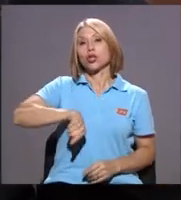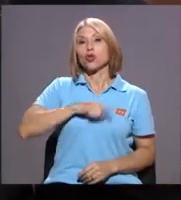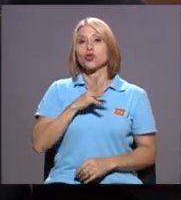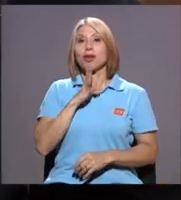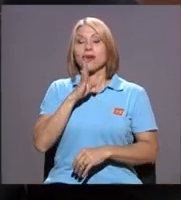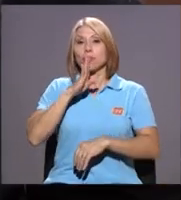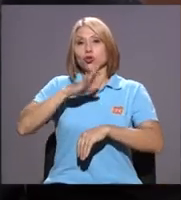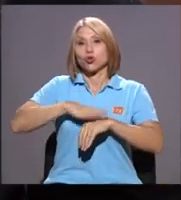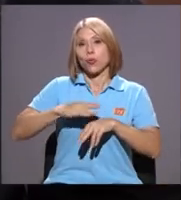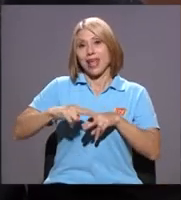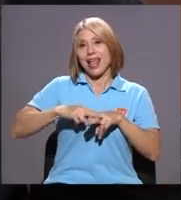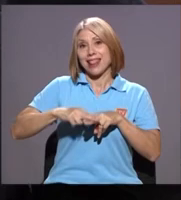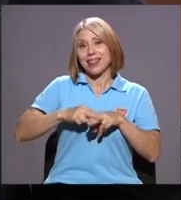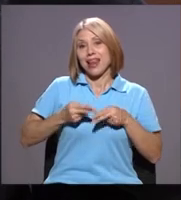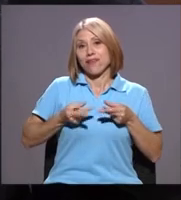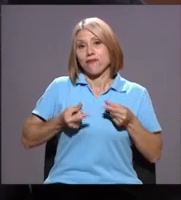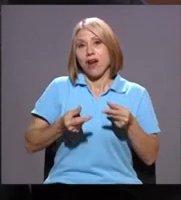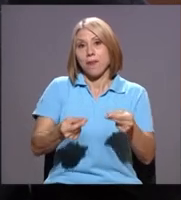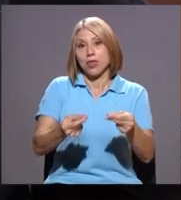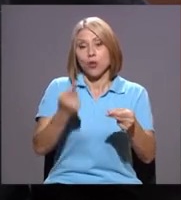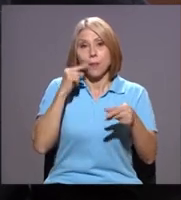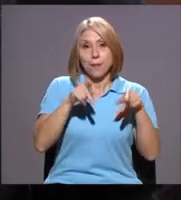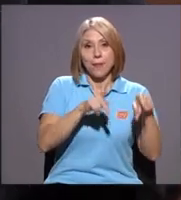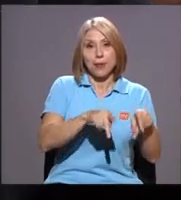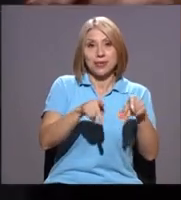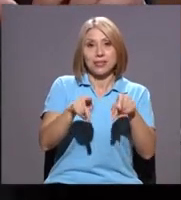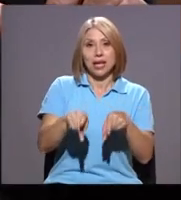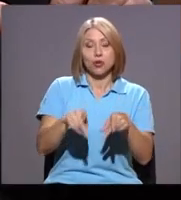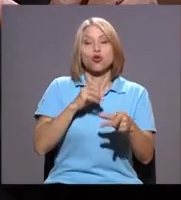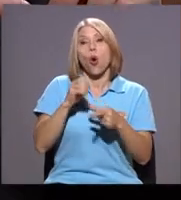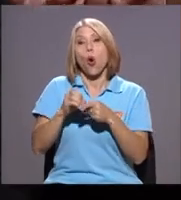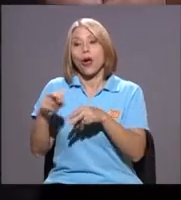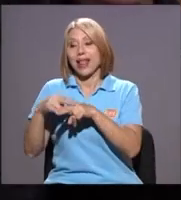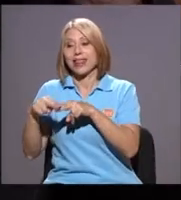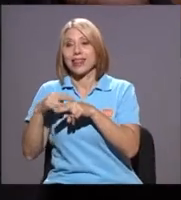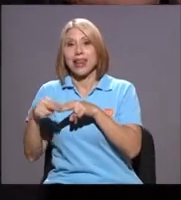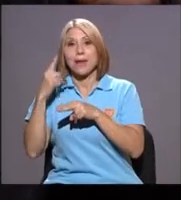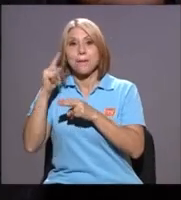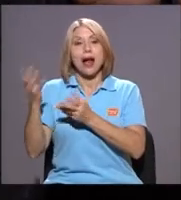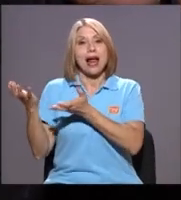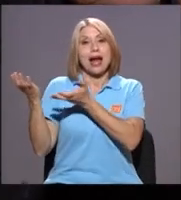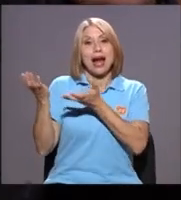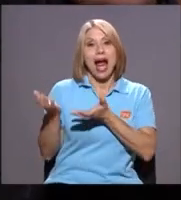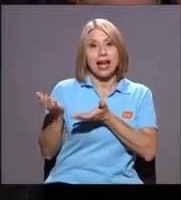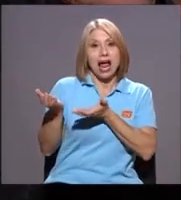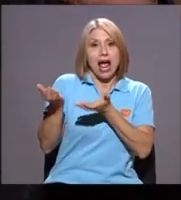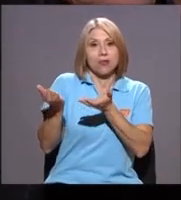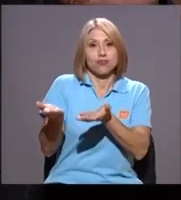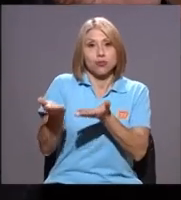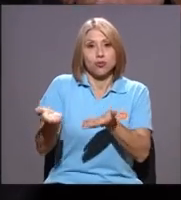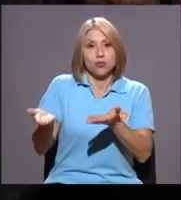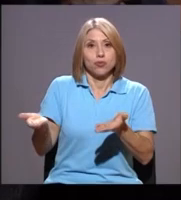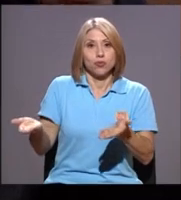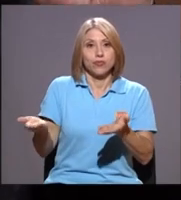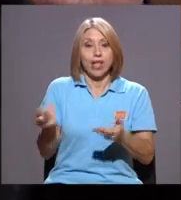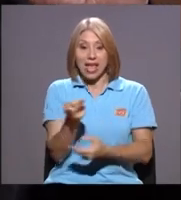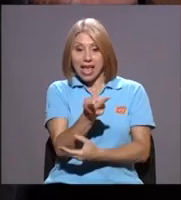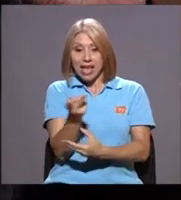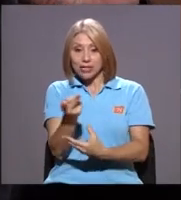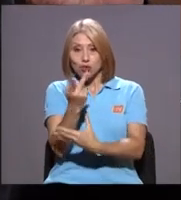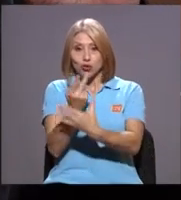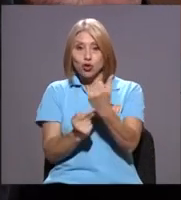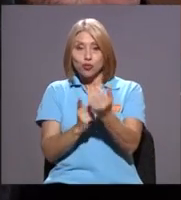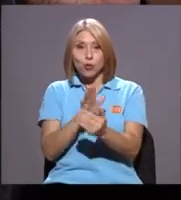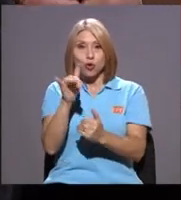rápido de pasajeros y el tren de carga, uno de los objetivos que tienen estos dos proyectos fundamentales, aunque están